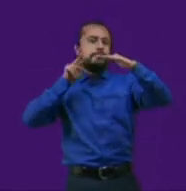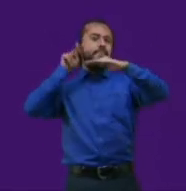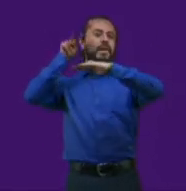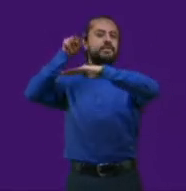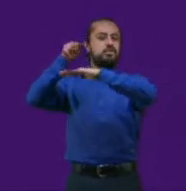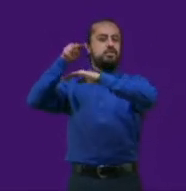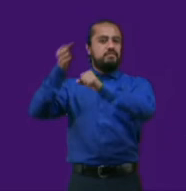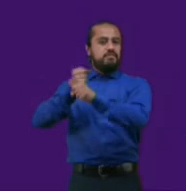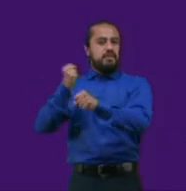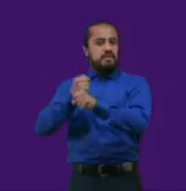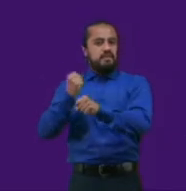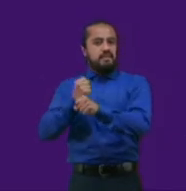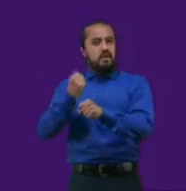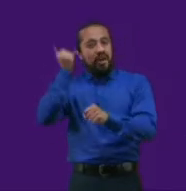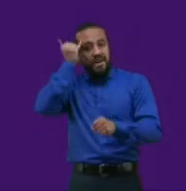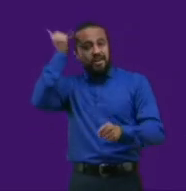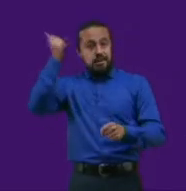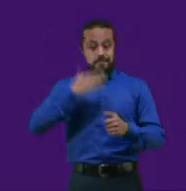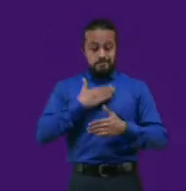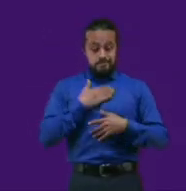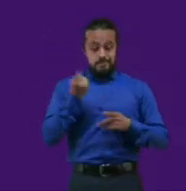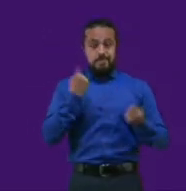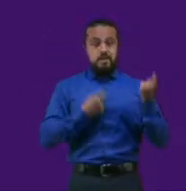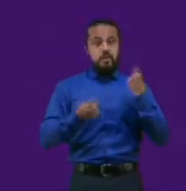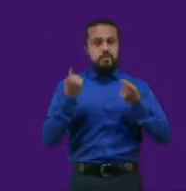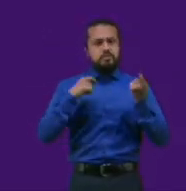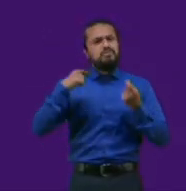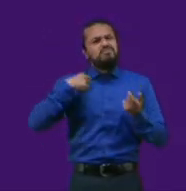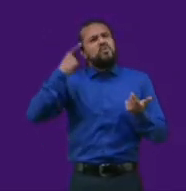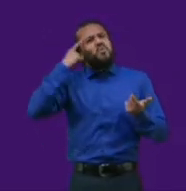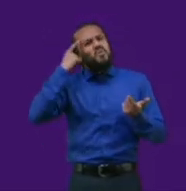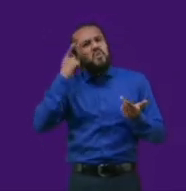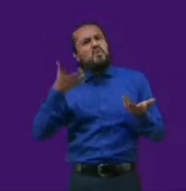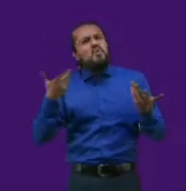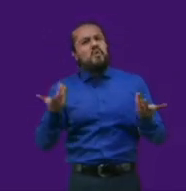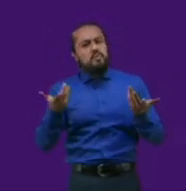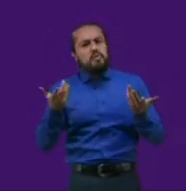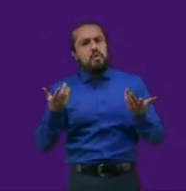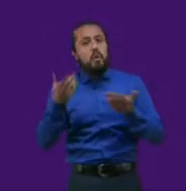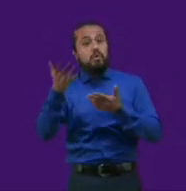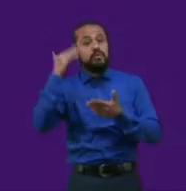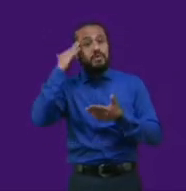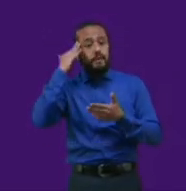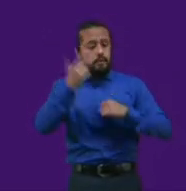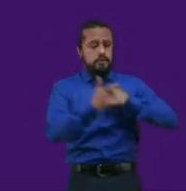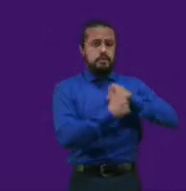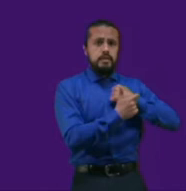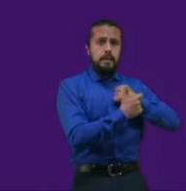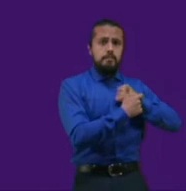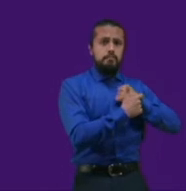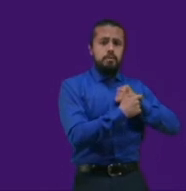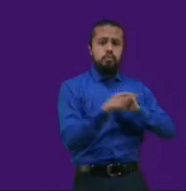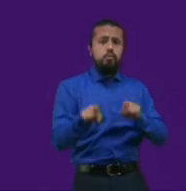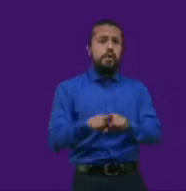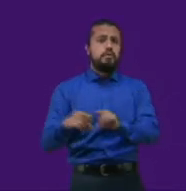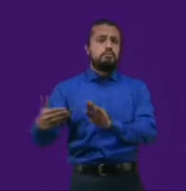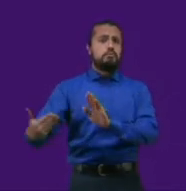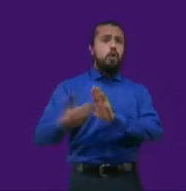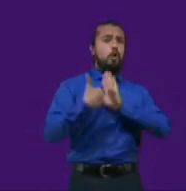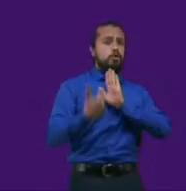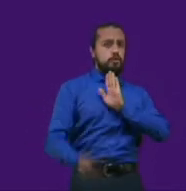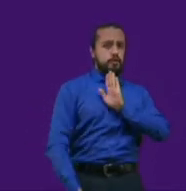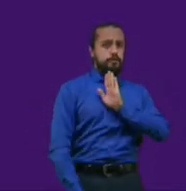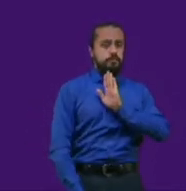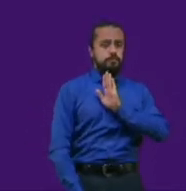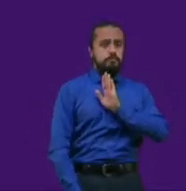tiene y entender que muchas veces el tiempo juega en tu contra y muchas veces el tiempo